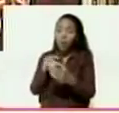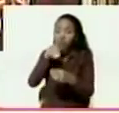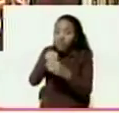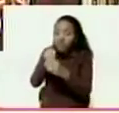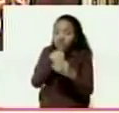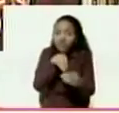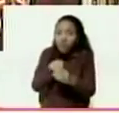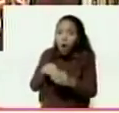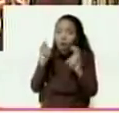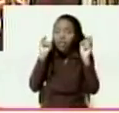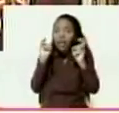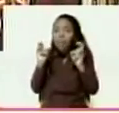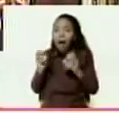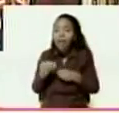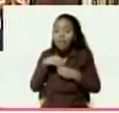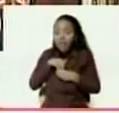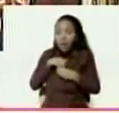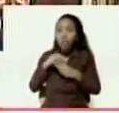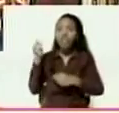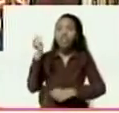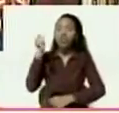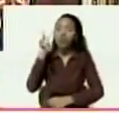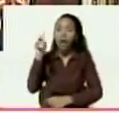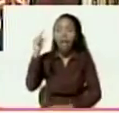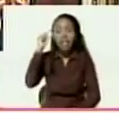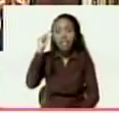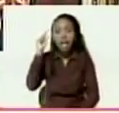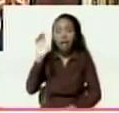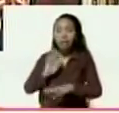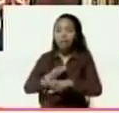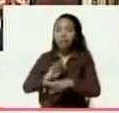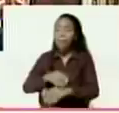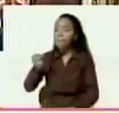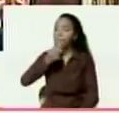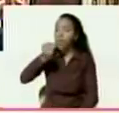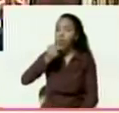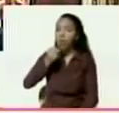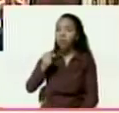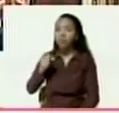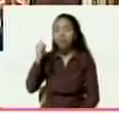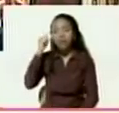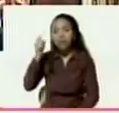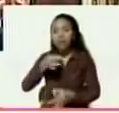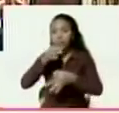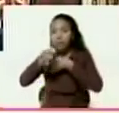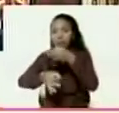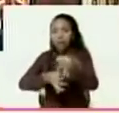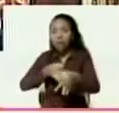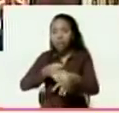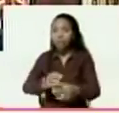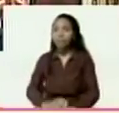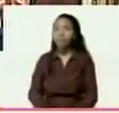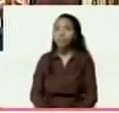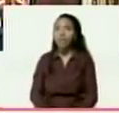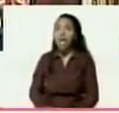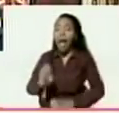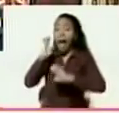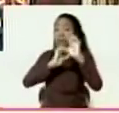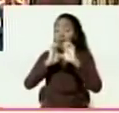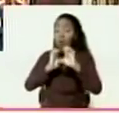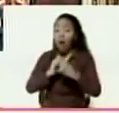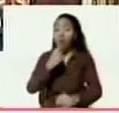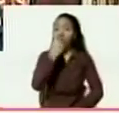en los asuntos internos de Venezuela el día que la periodista ha citado. Vamos a evaluar uno por